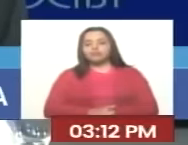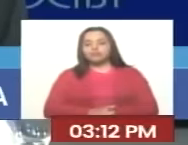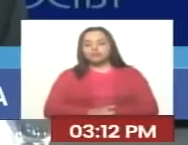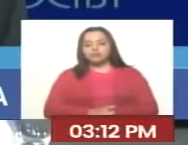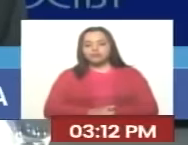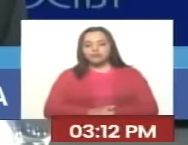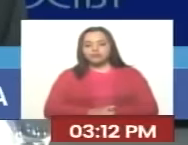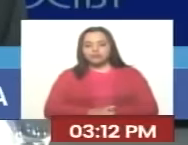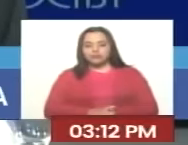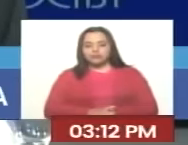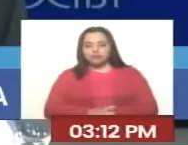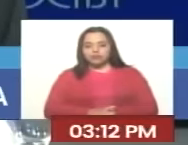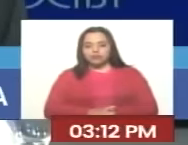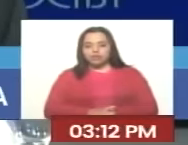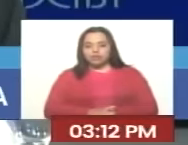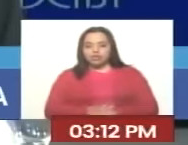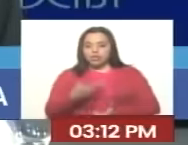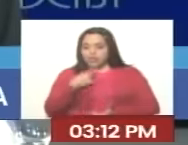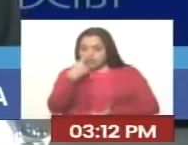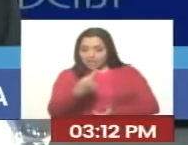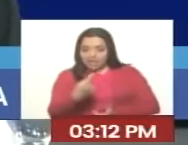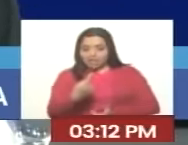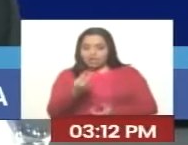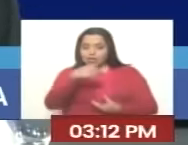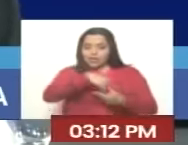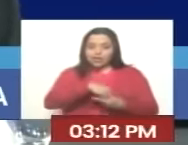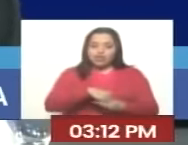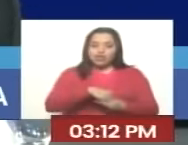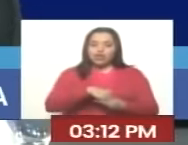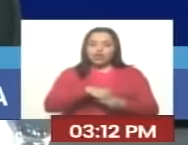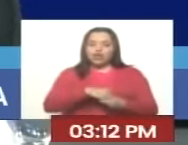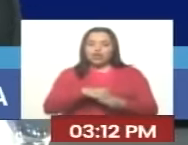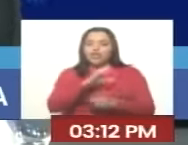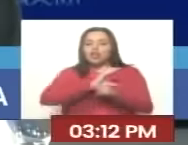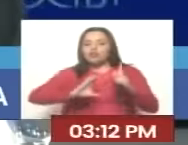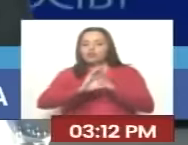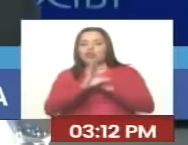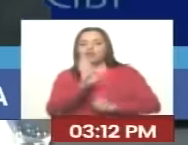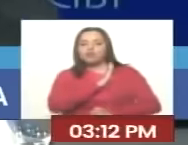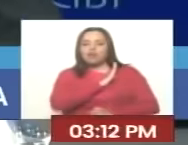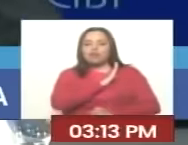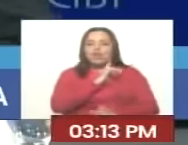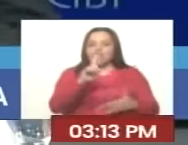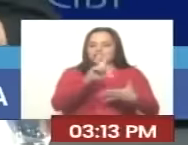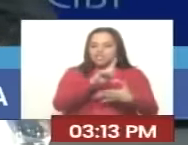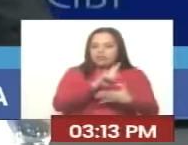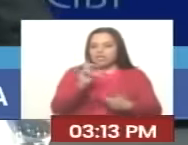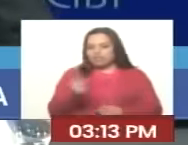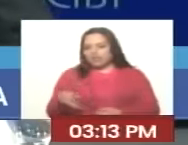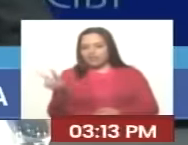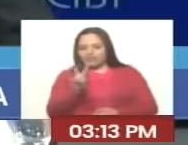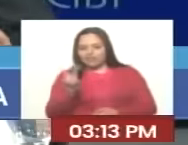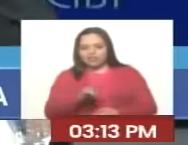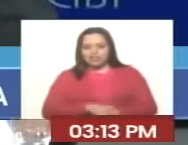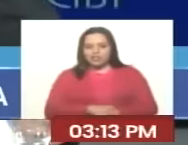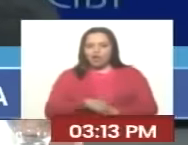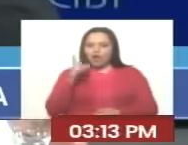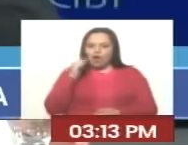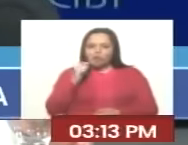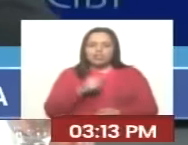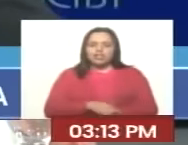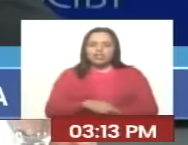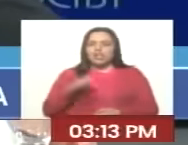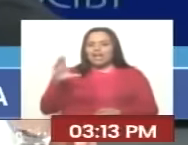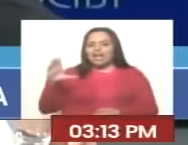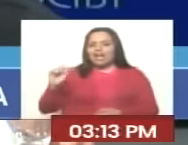yo diría, en el acervo cultural venezolano y latinoamericano. O sea, se convierte Canserbero